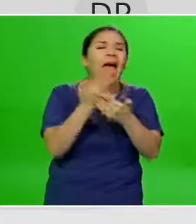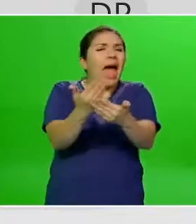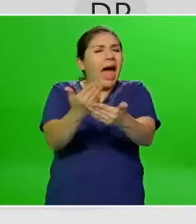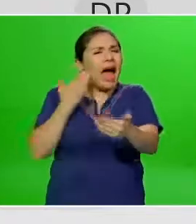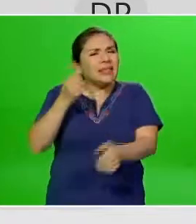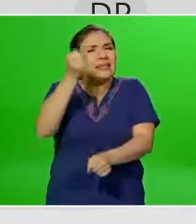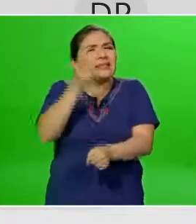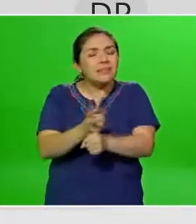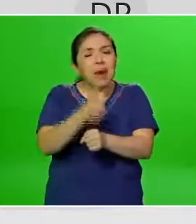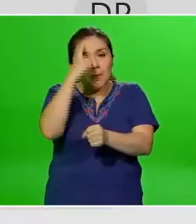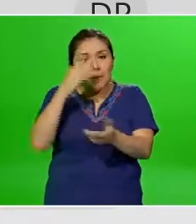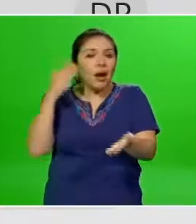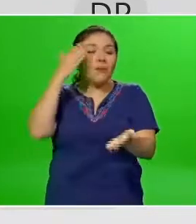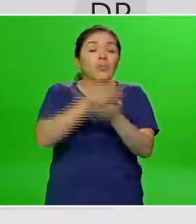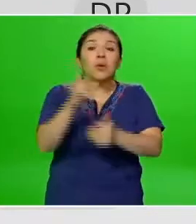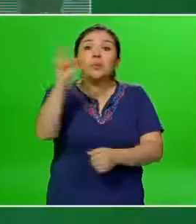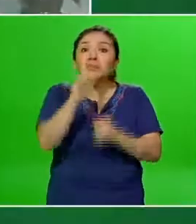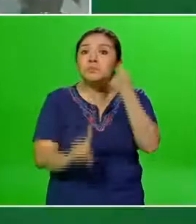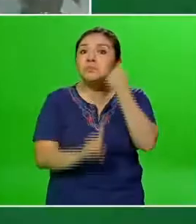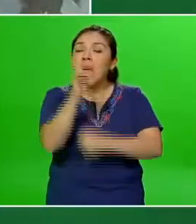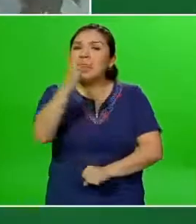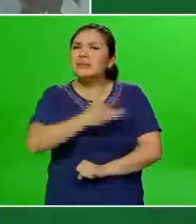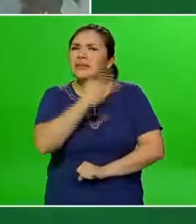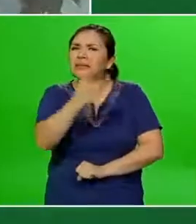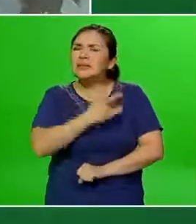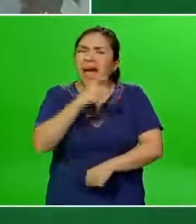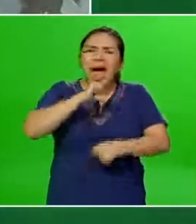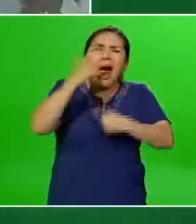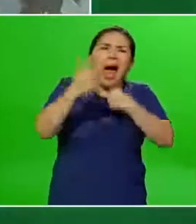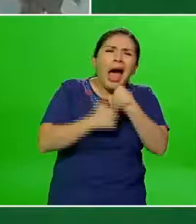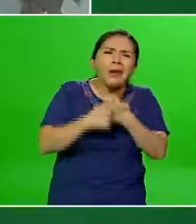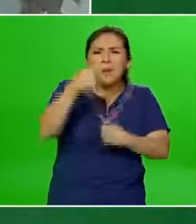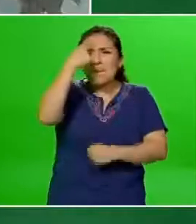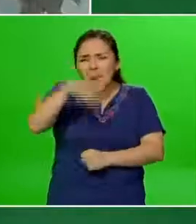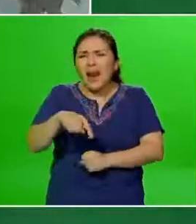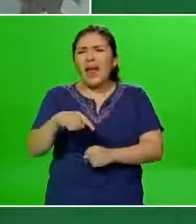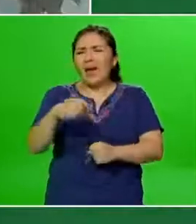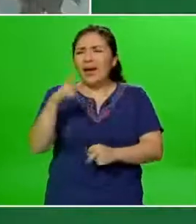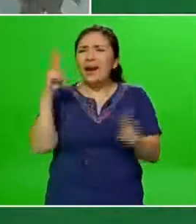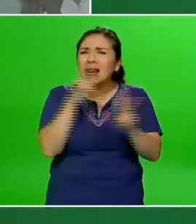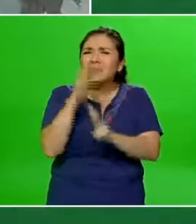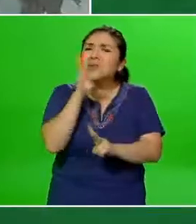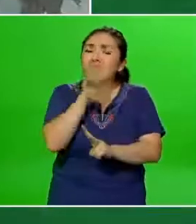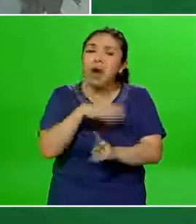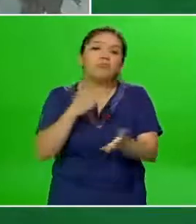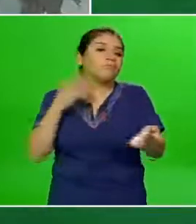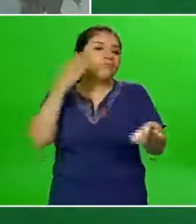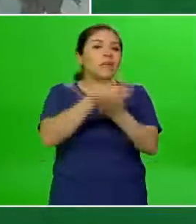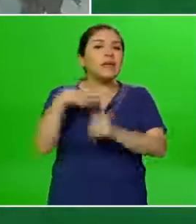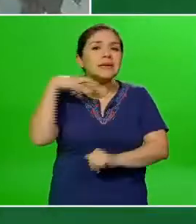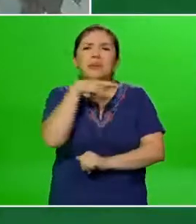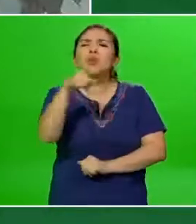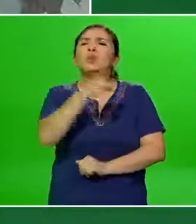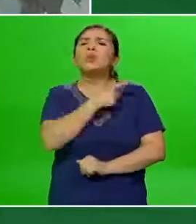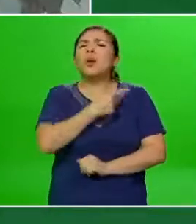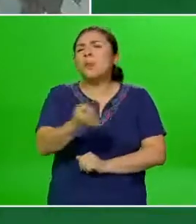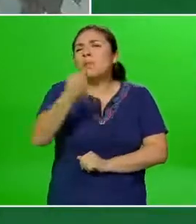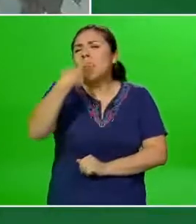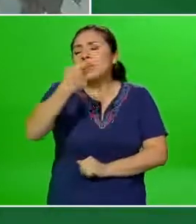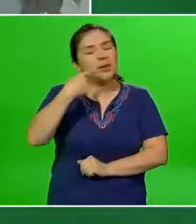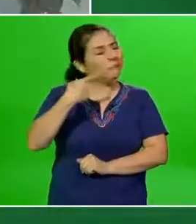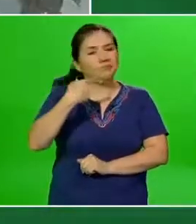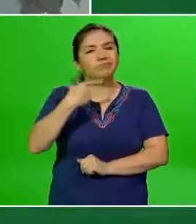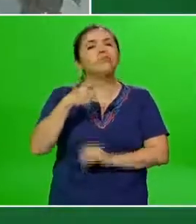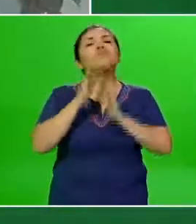oportunidad ante la presencia de los síntomas a sus unidades de atención. No se automediquen, y por